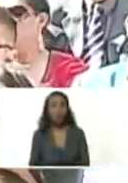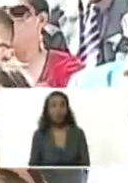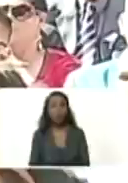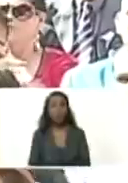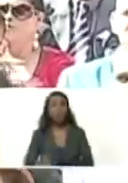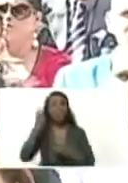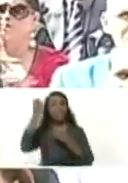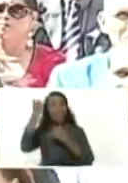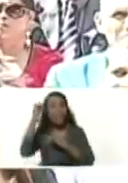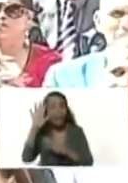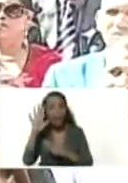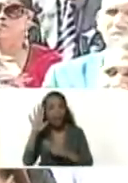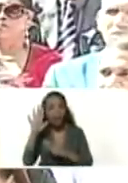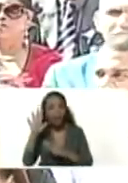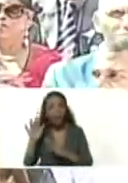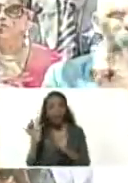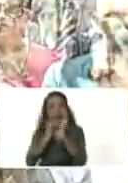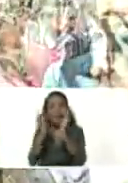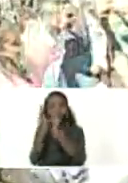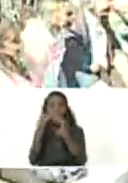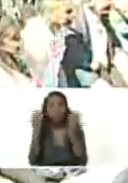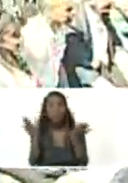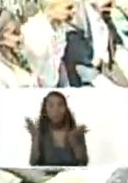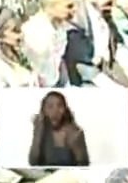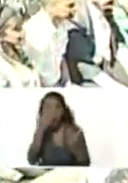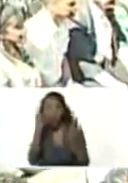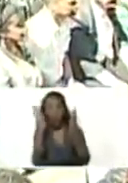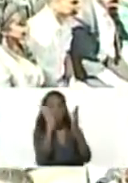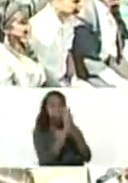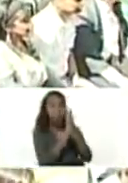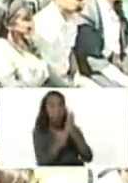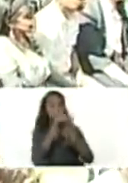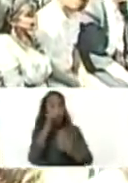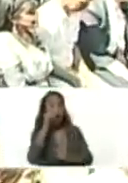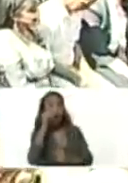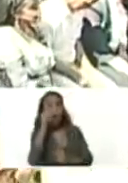Creo en el Cristo que enfrentó a los fariseos.